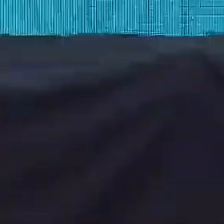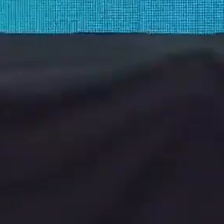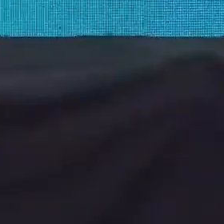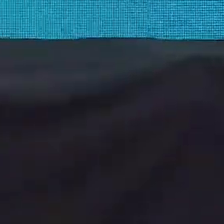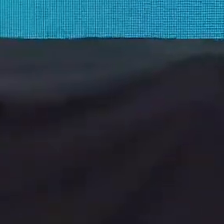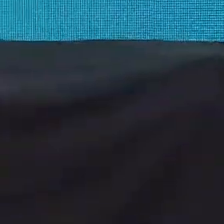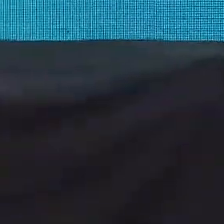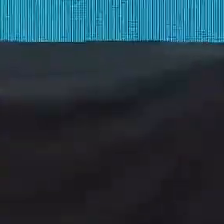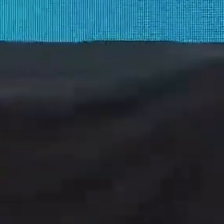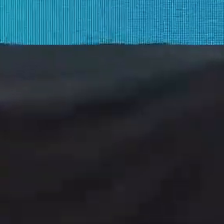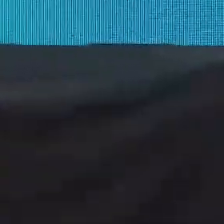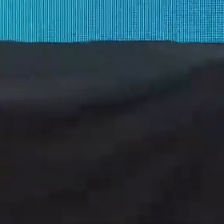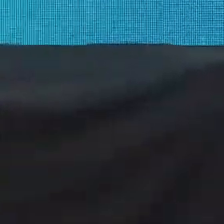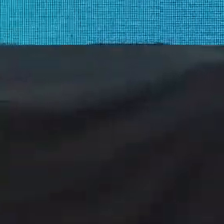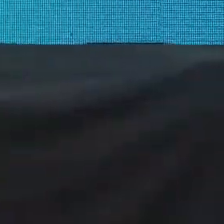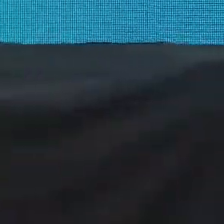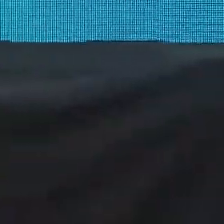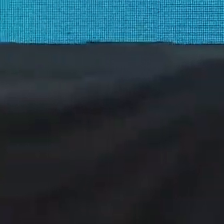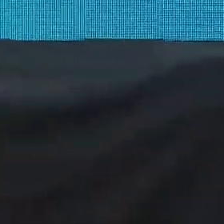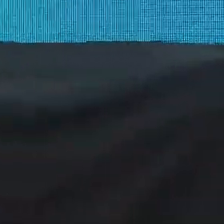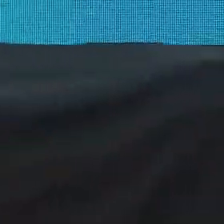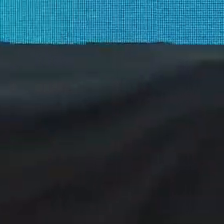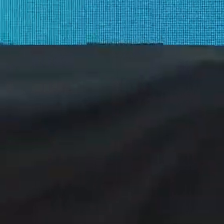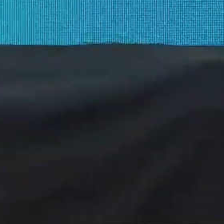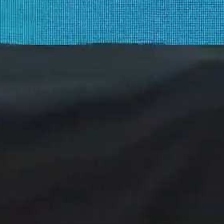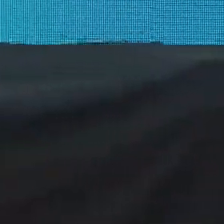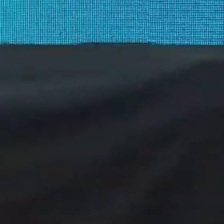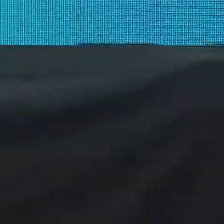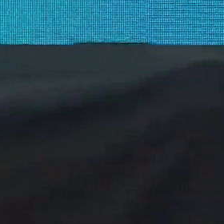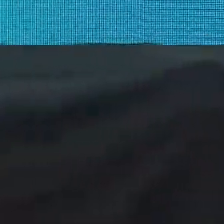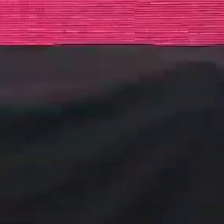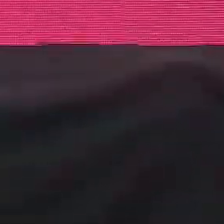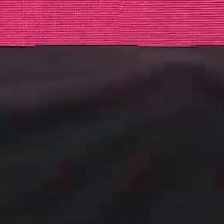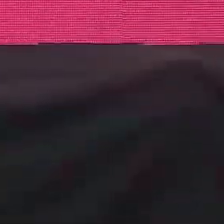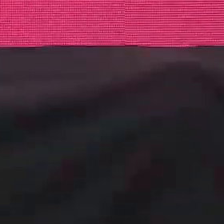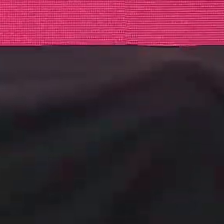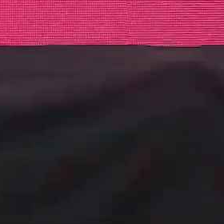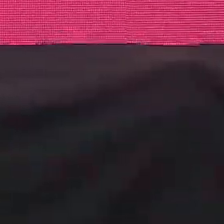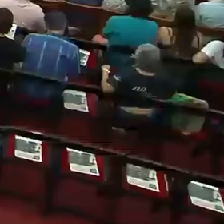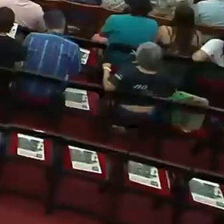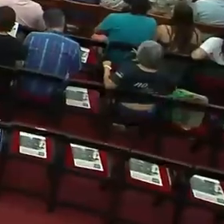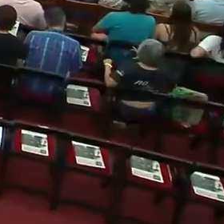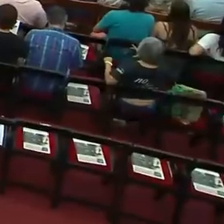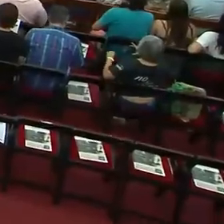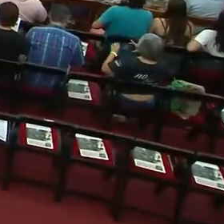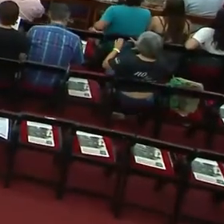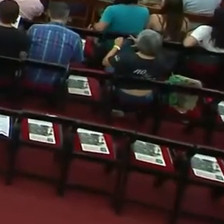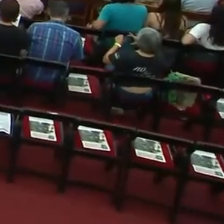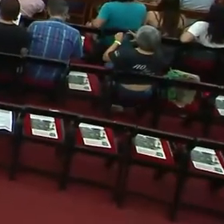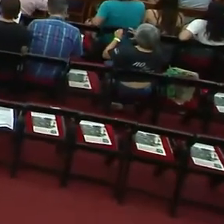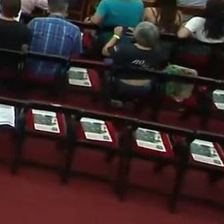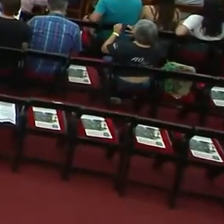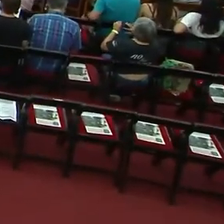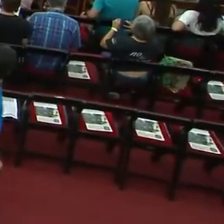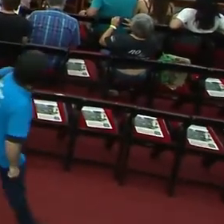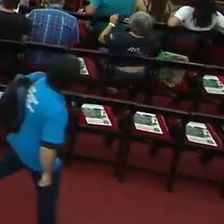por la igualdad, la justicia social, la democracia arrasada en nuestros países de